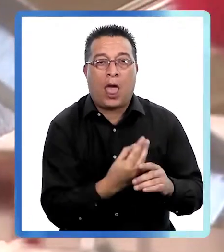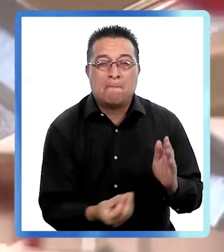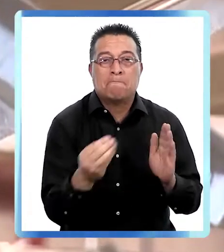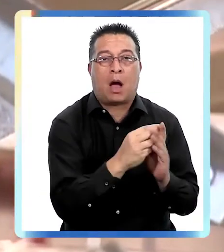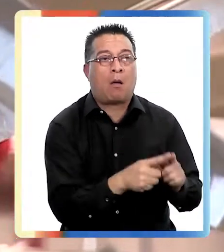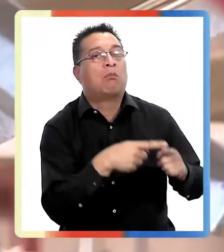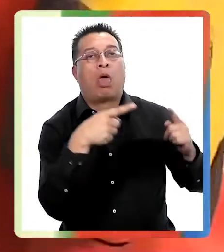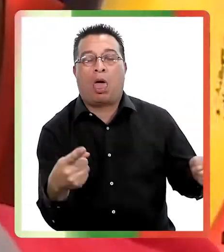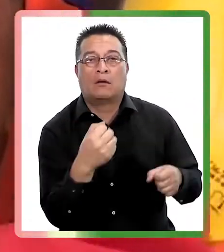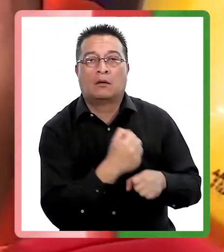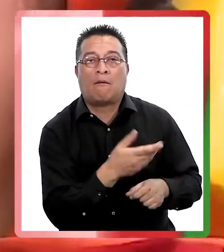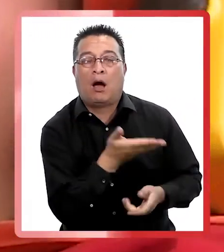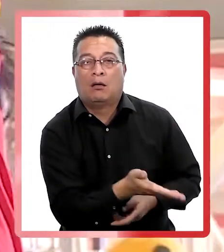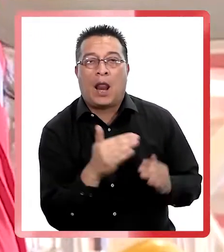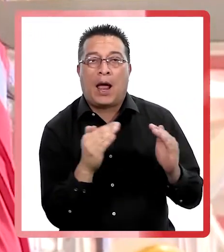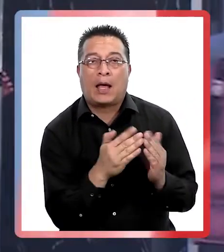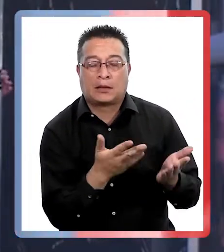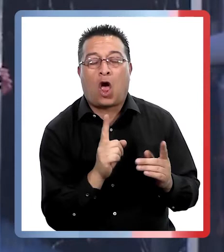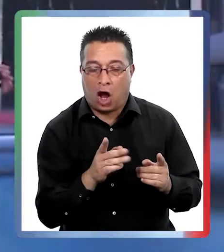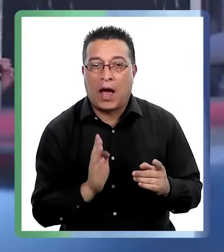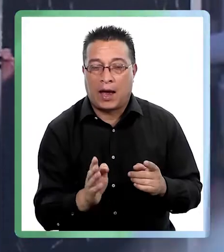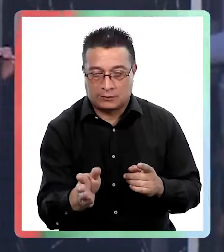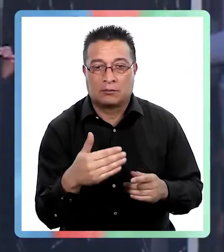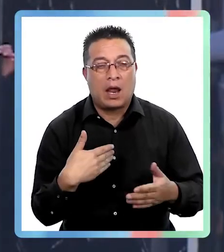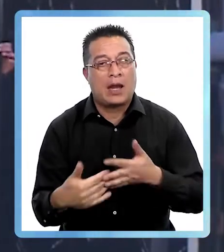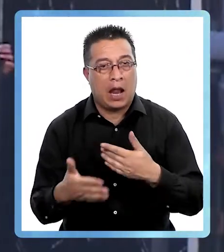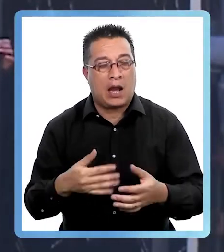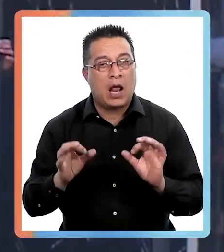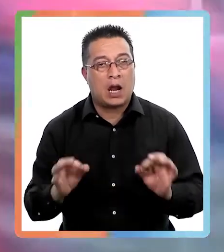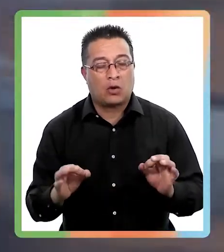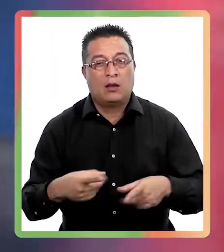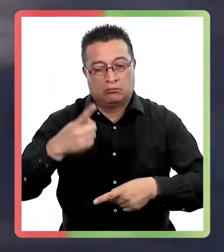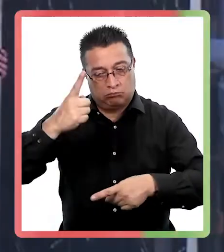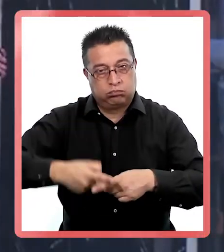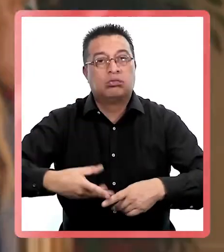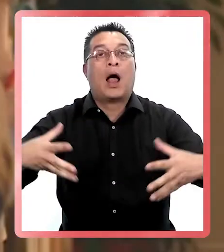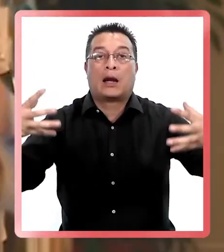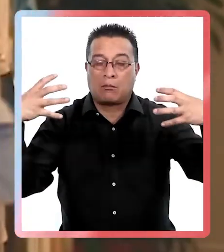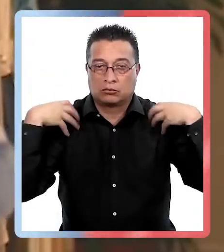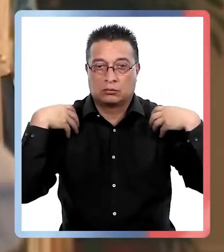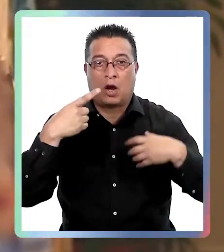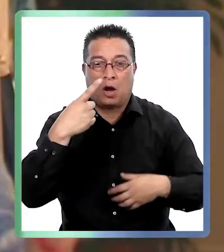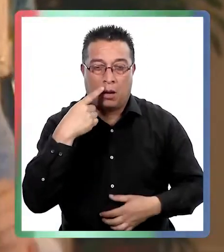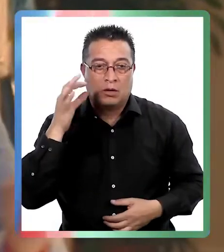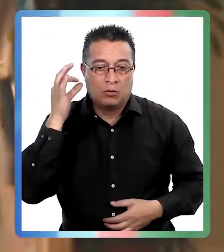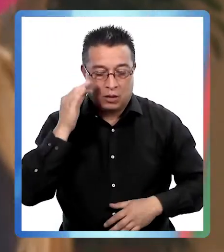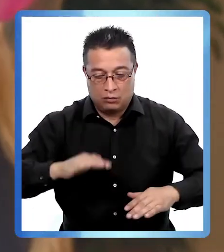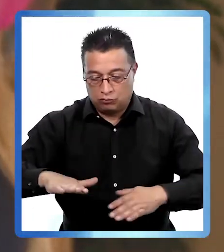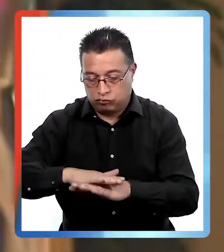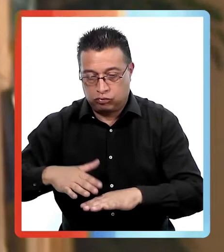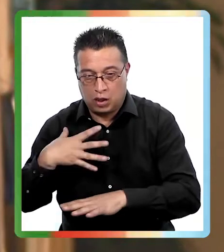nos alargue la jornada de la casa. También avanzar en las tareas culturales, de compartir la corresponsabilidad de la crianza y